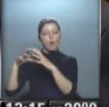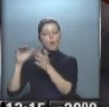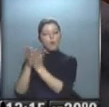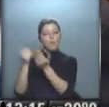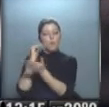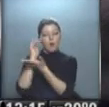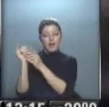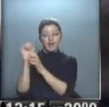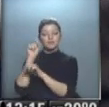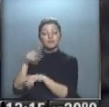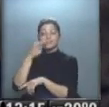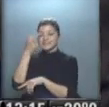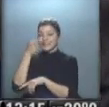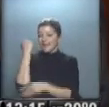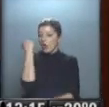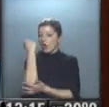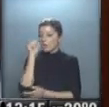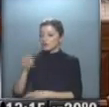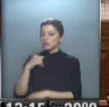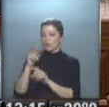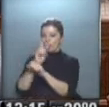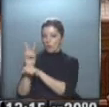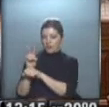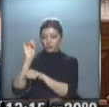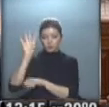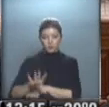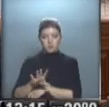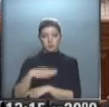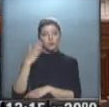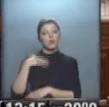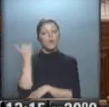exclusivamente los intereses económicos del Grupo Clarín, y